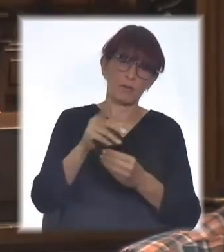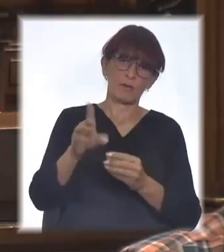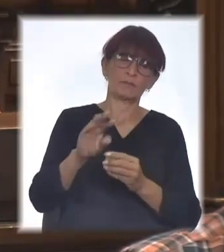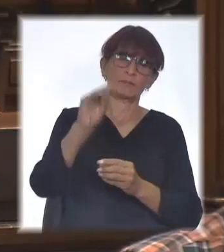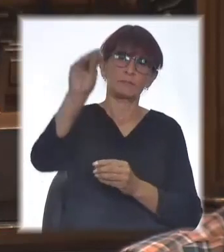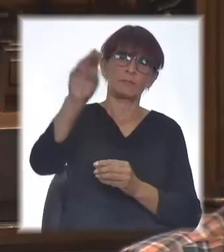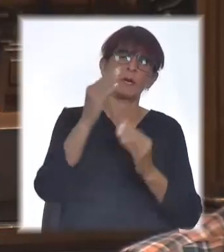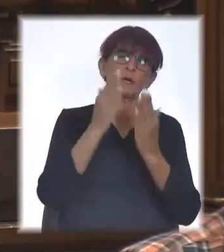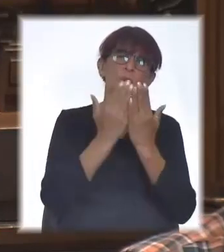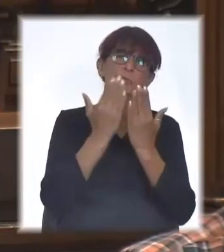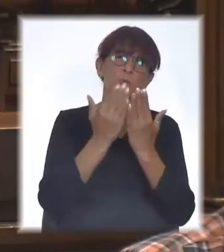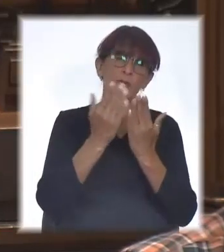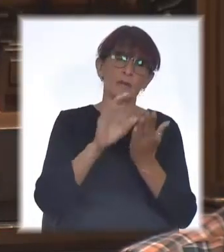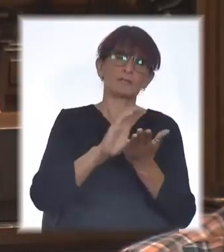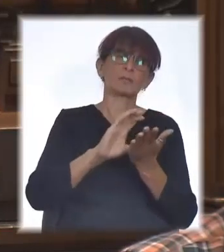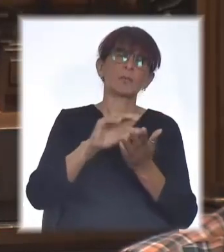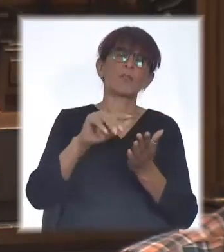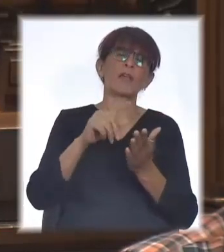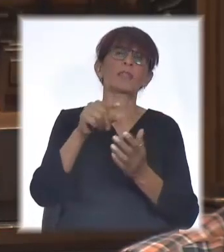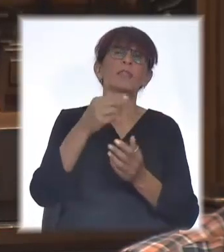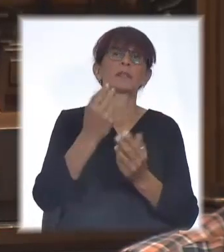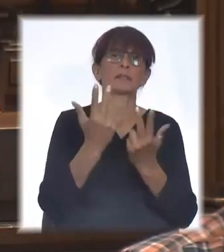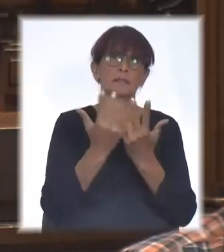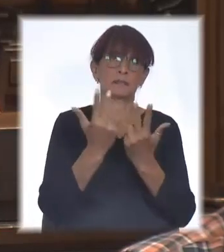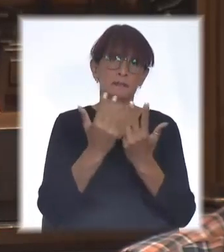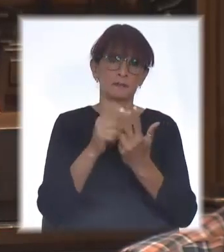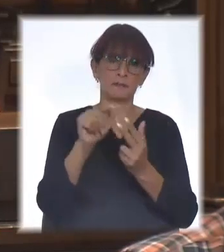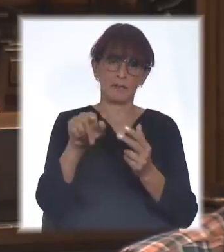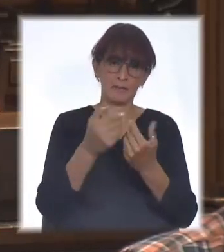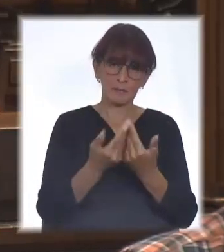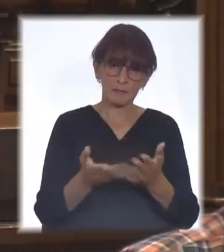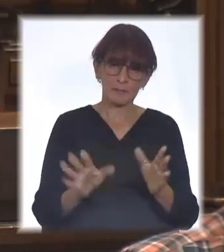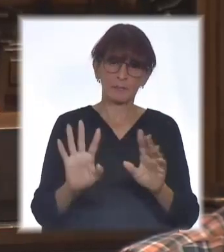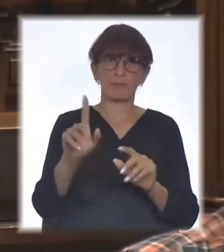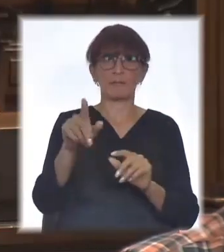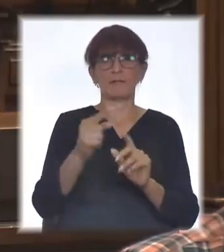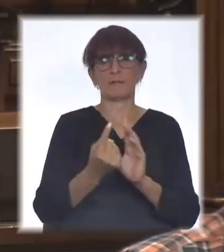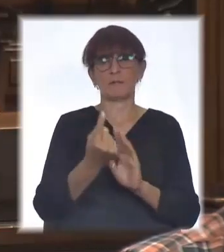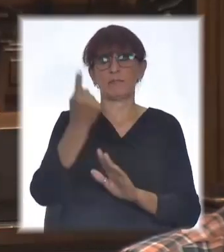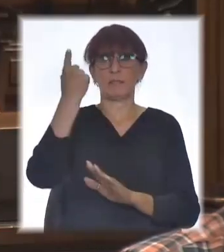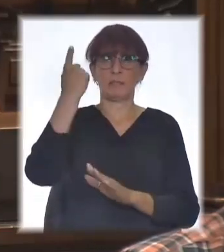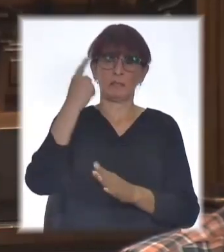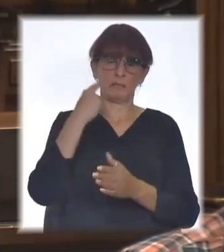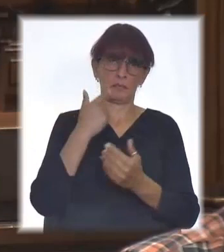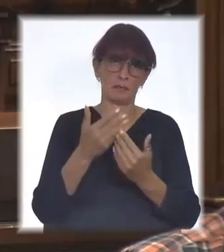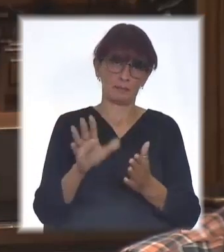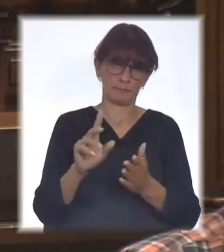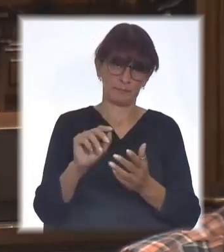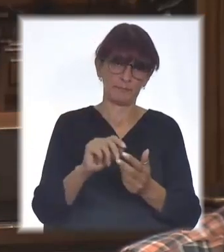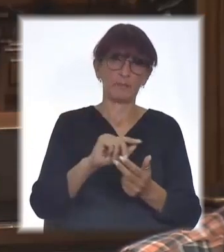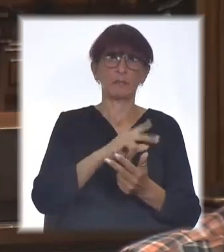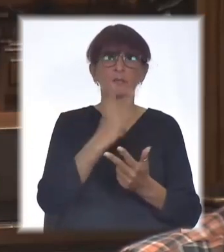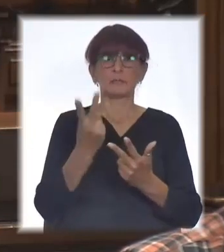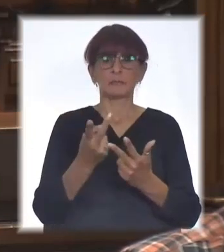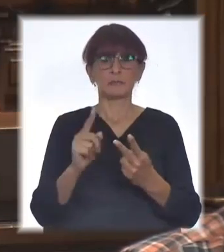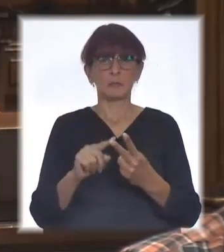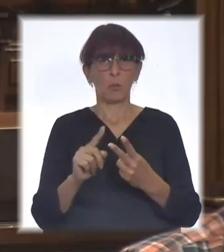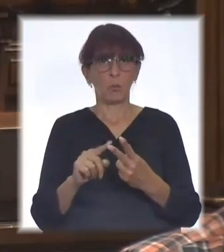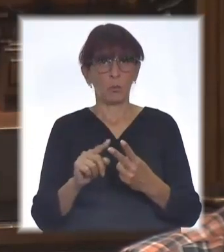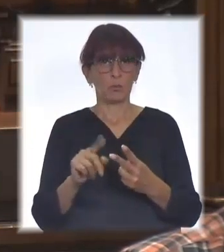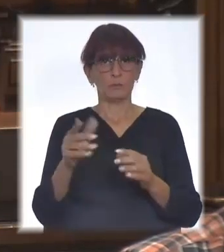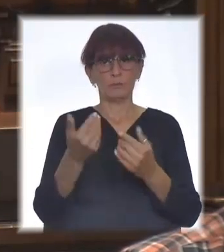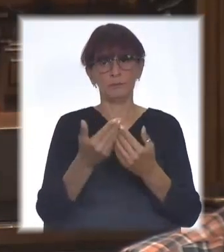estudiar a la ciudad de 33 y ahí se produce el primero de sus 3 arraigos el segundo se produce